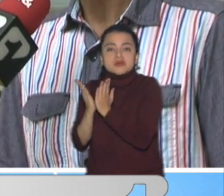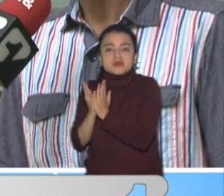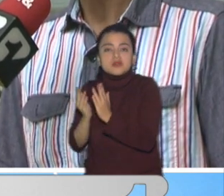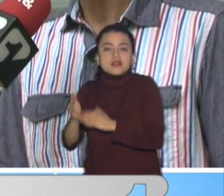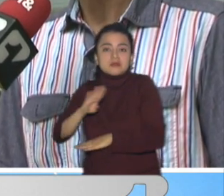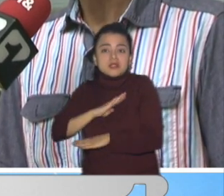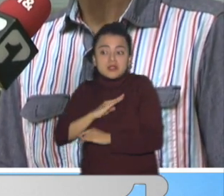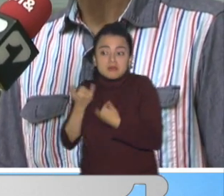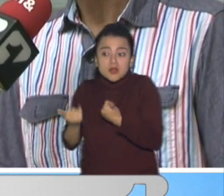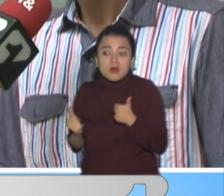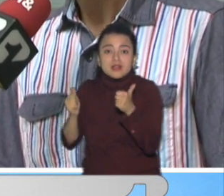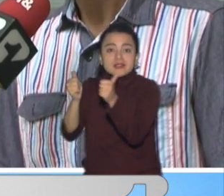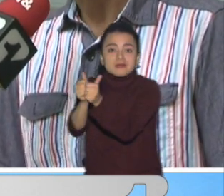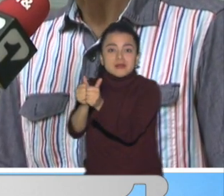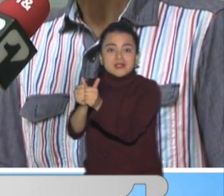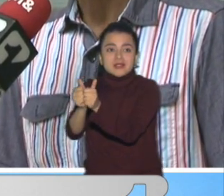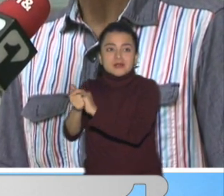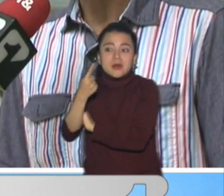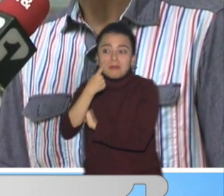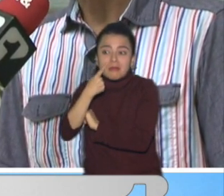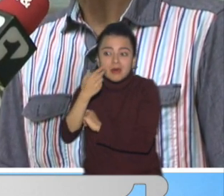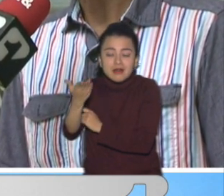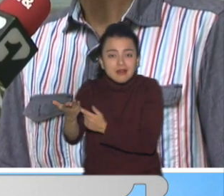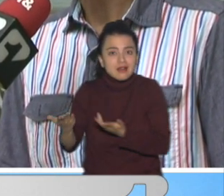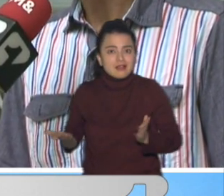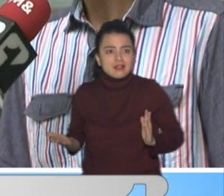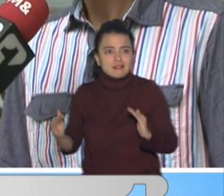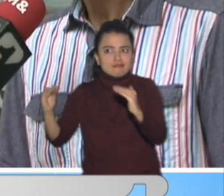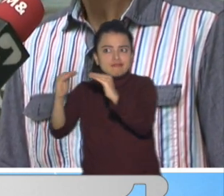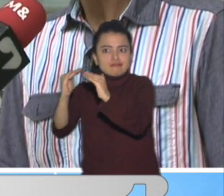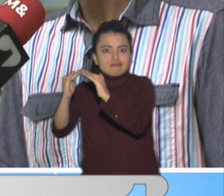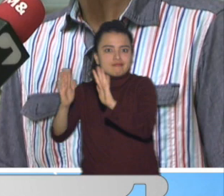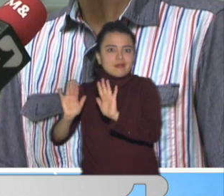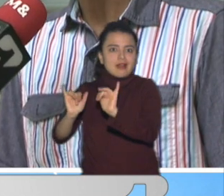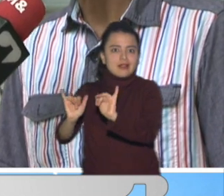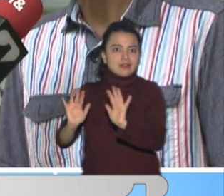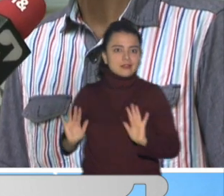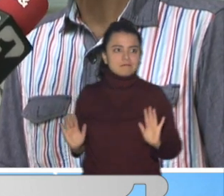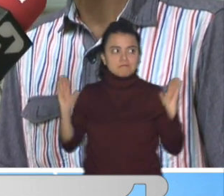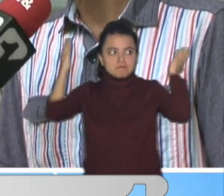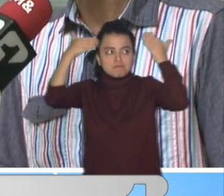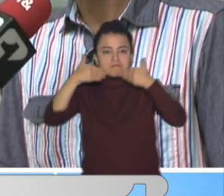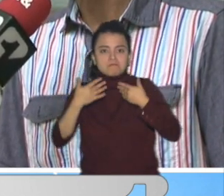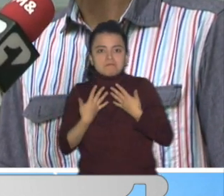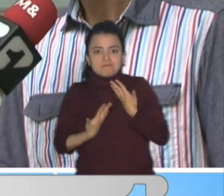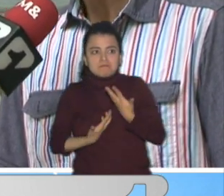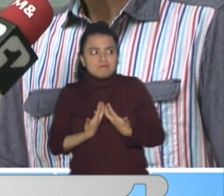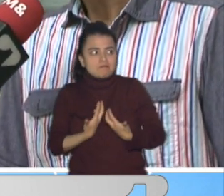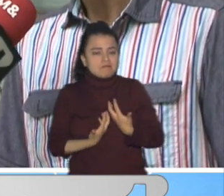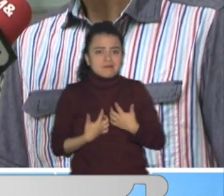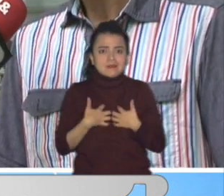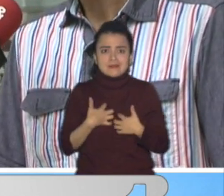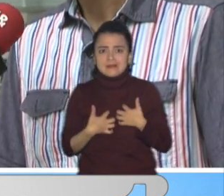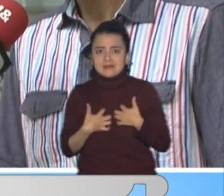quien hoy se encuentra pues refugiado en una vivienda debido a la situación que se presentó el día de ayer.